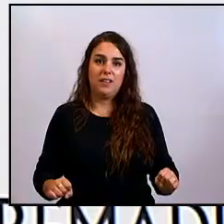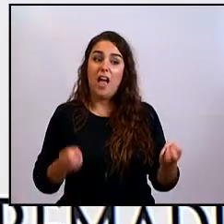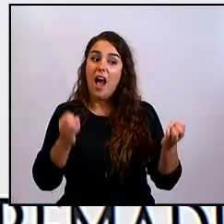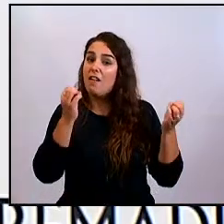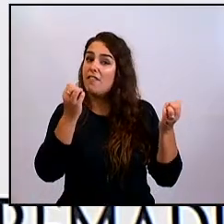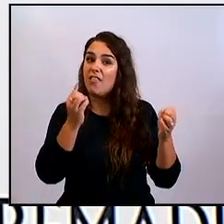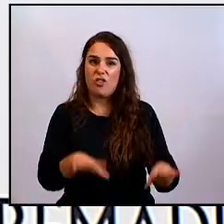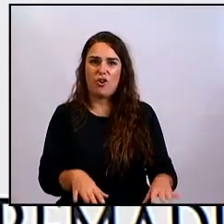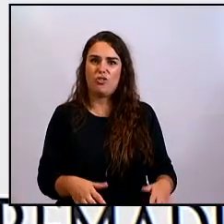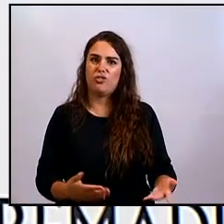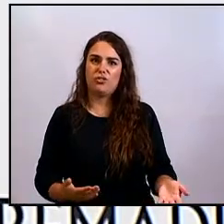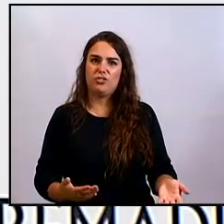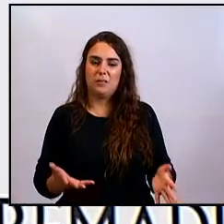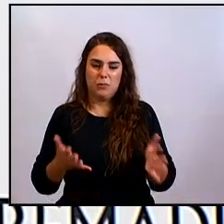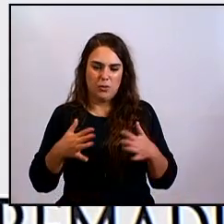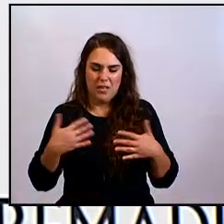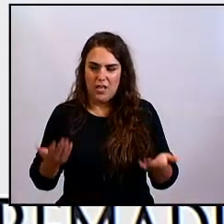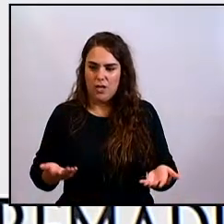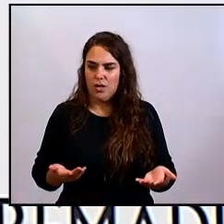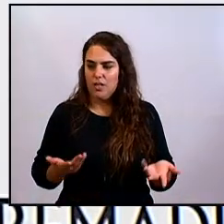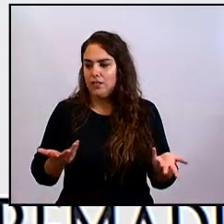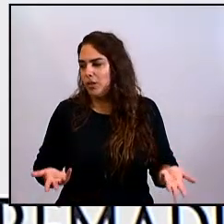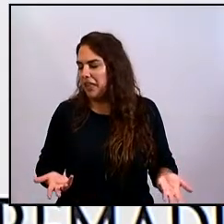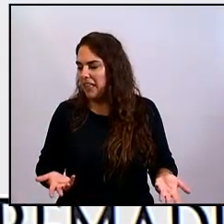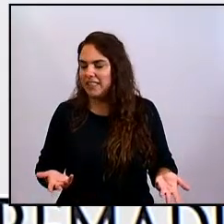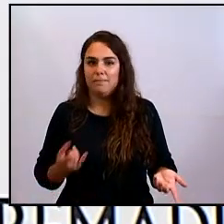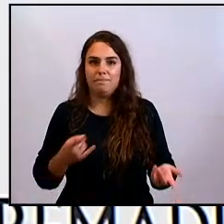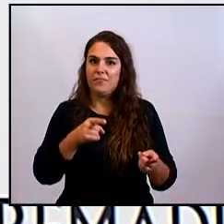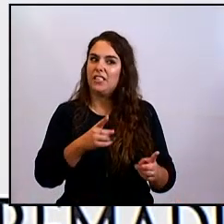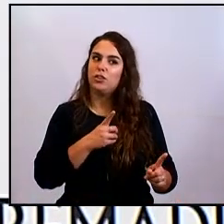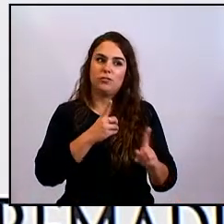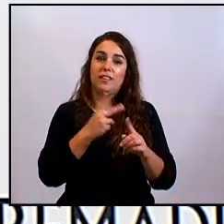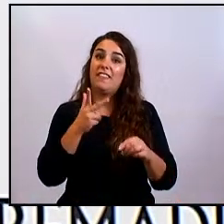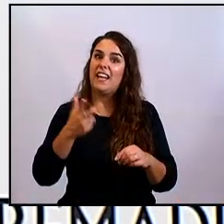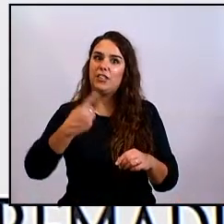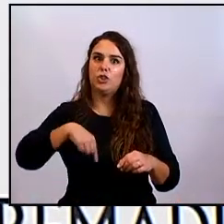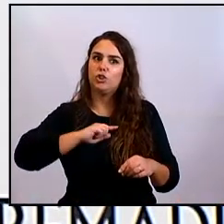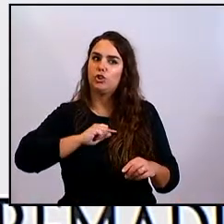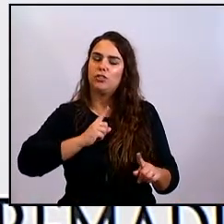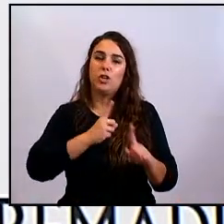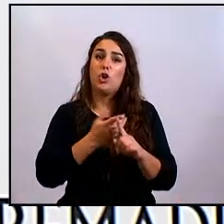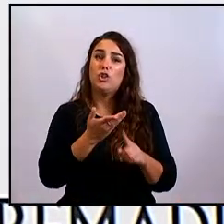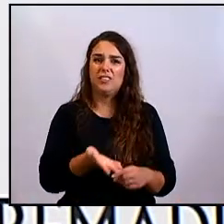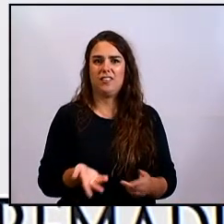es improvisación, y eso es contra lo que nosotros queremos luchar.